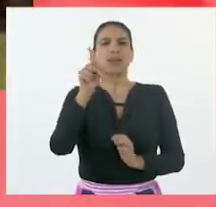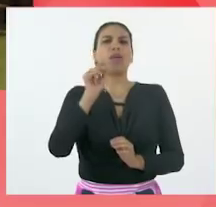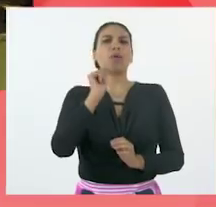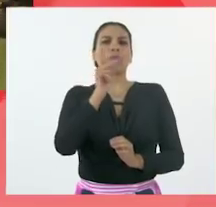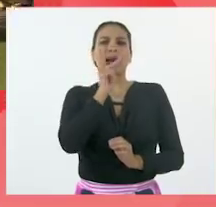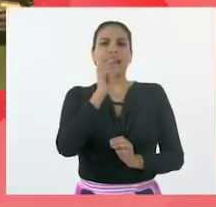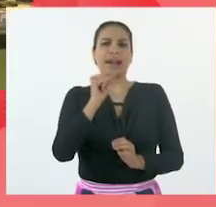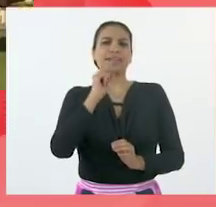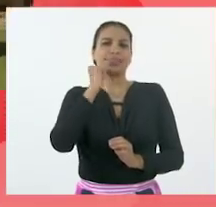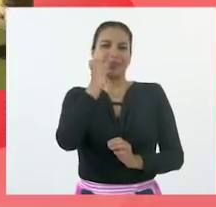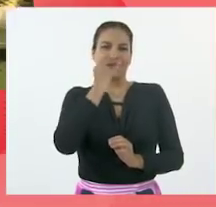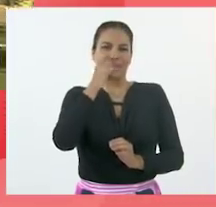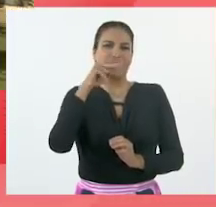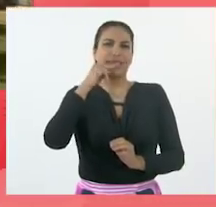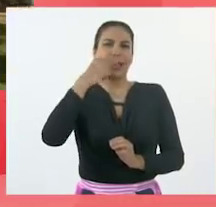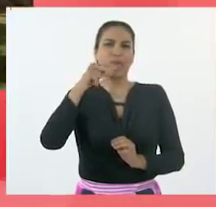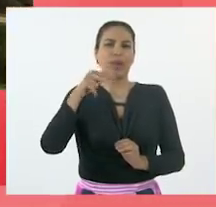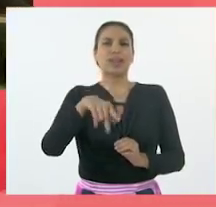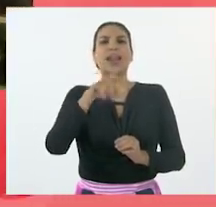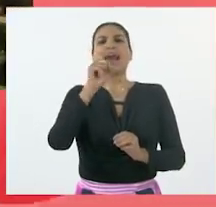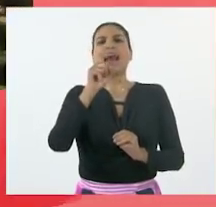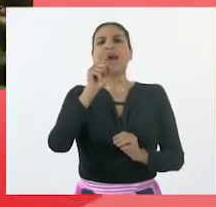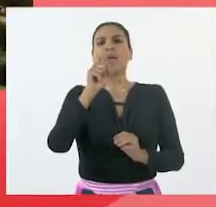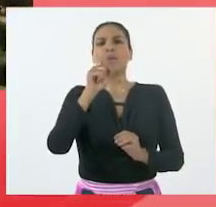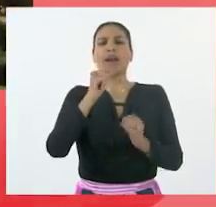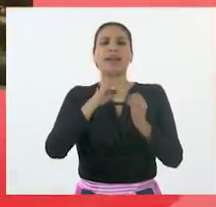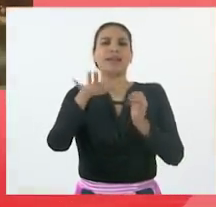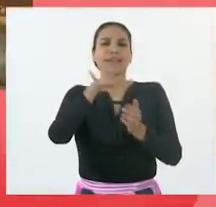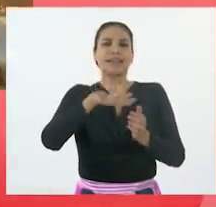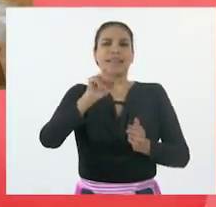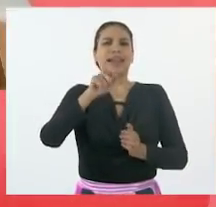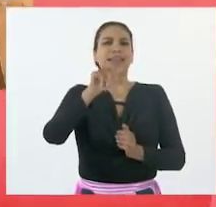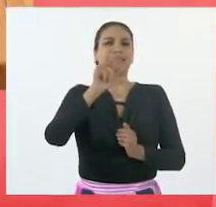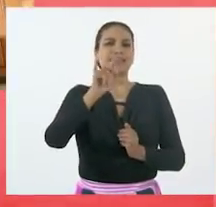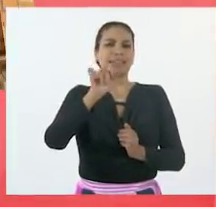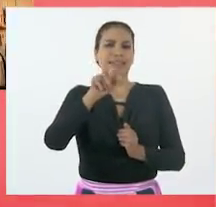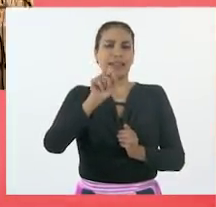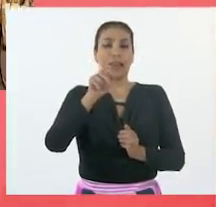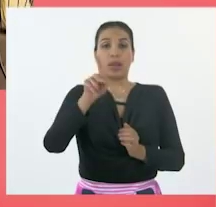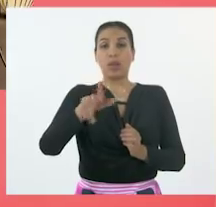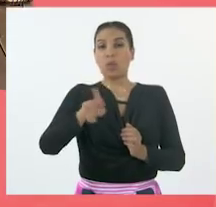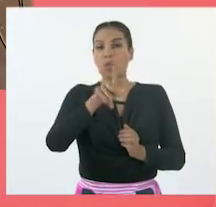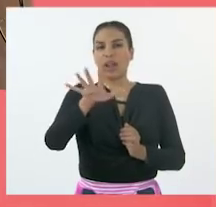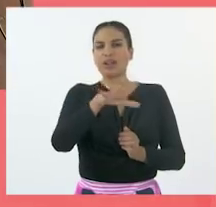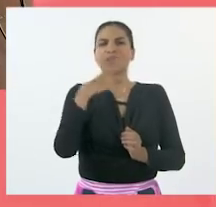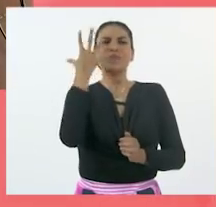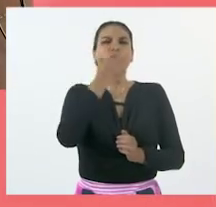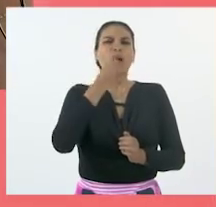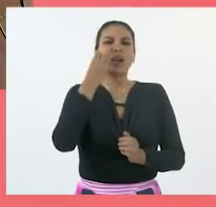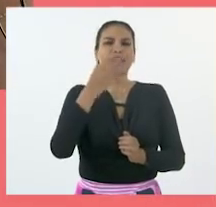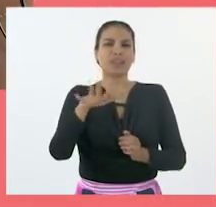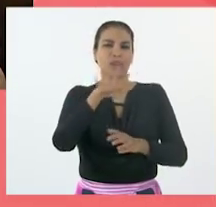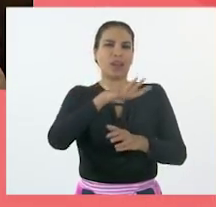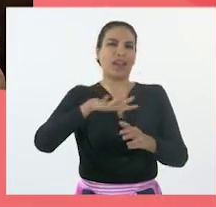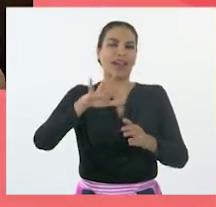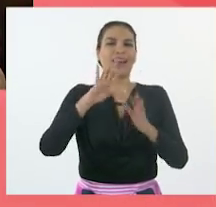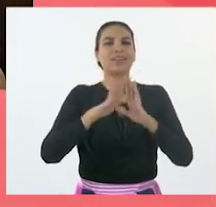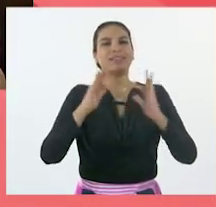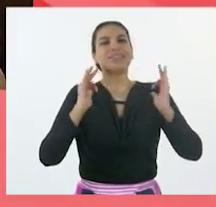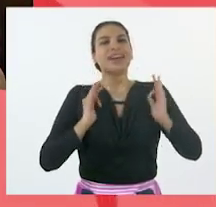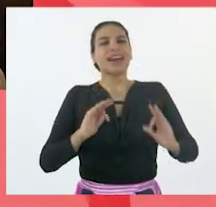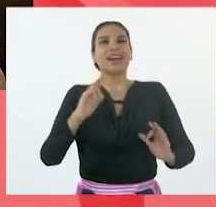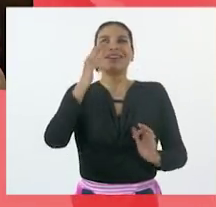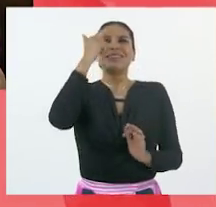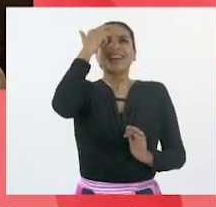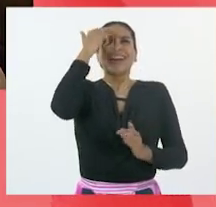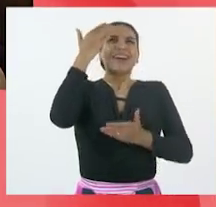náhuatl que significa lugar de aguas y tequesquite. Tequisquiapan es un pueblo hermoso, con una atmósfera cálida que te hace